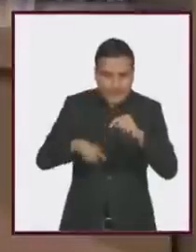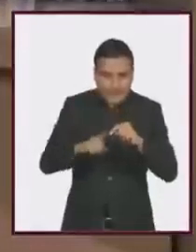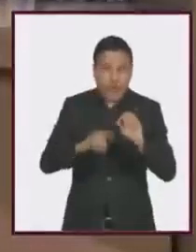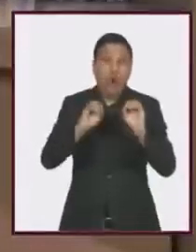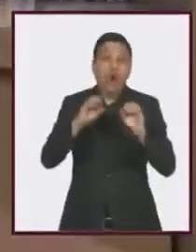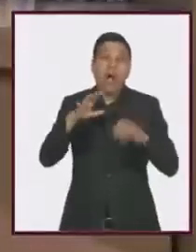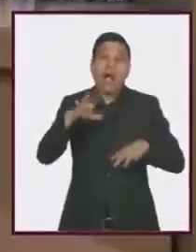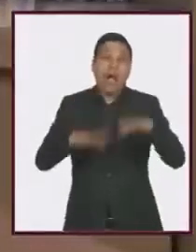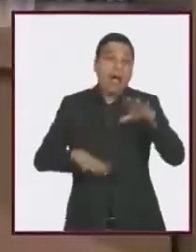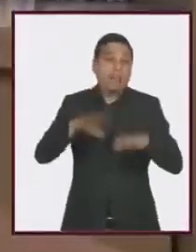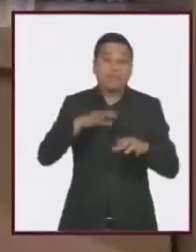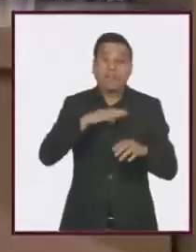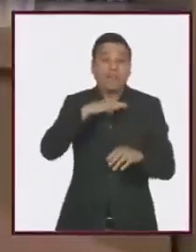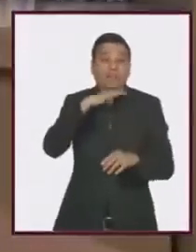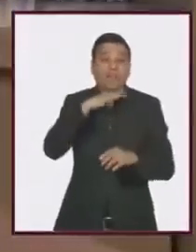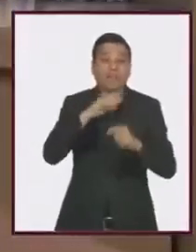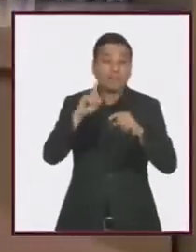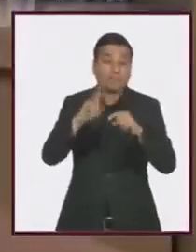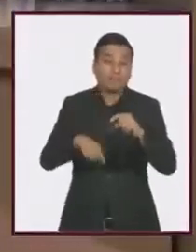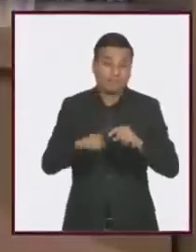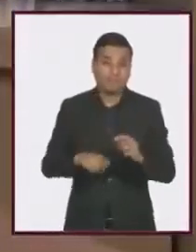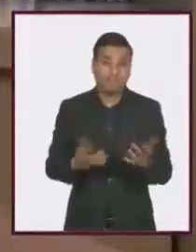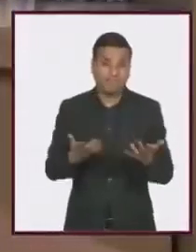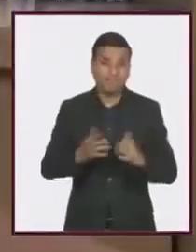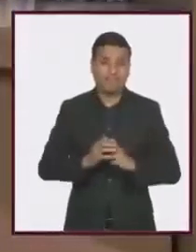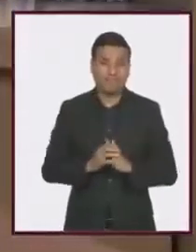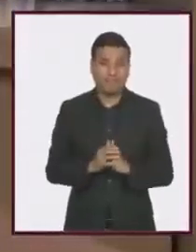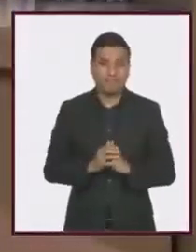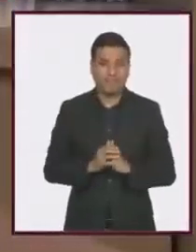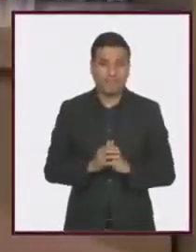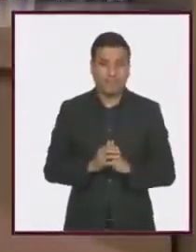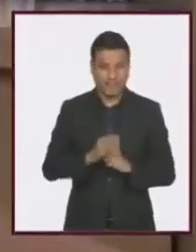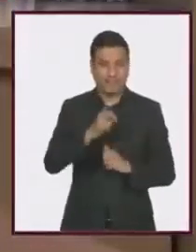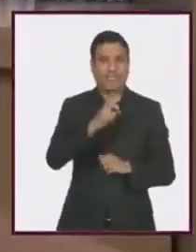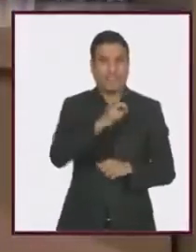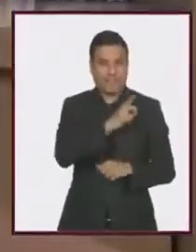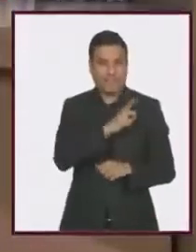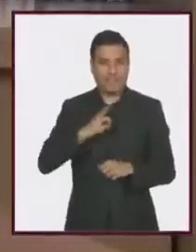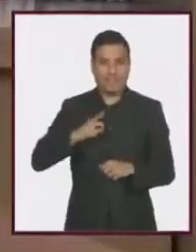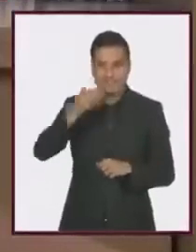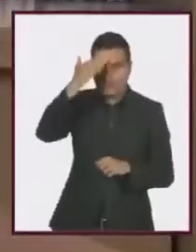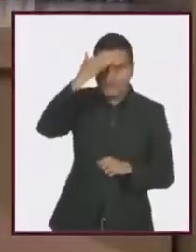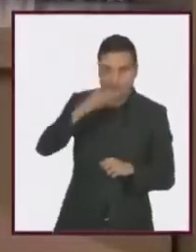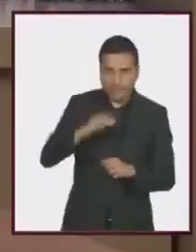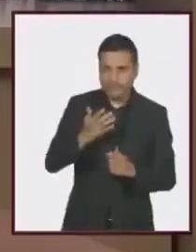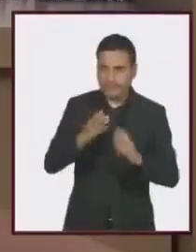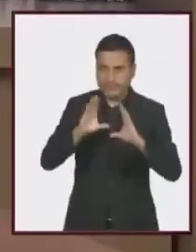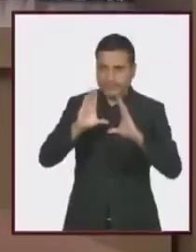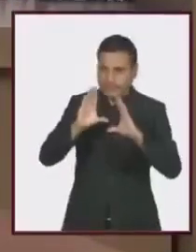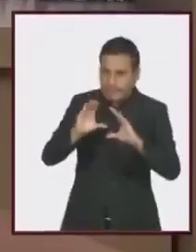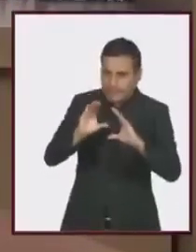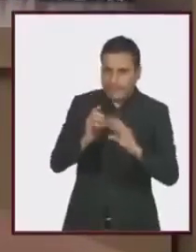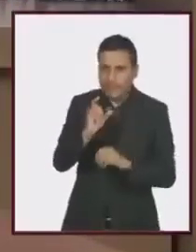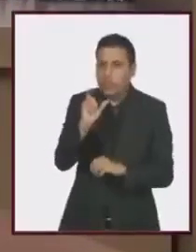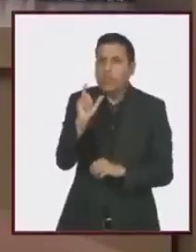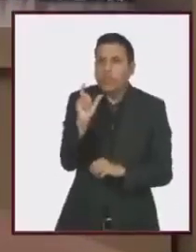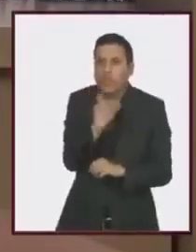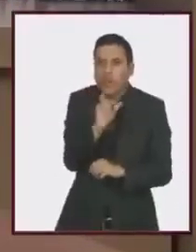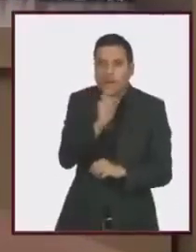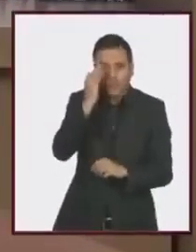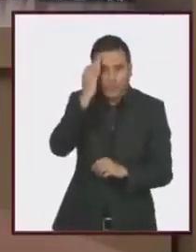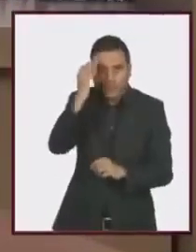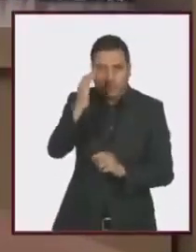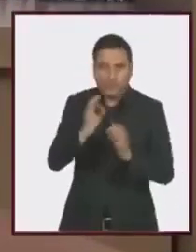mejor consideraciones sobre cuál es el momento del desarrollo del aprendizaje en el que están nuestros